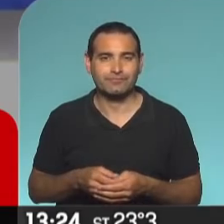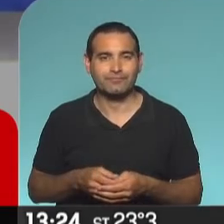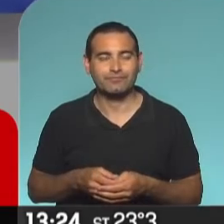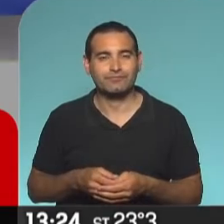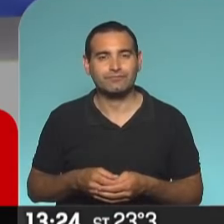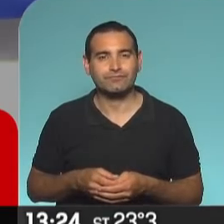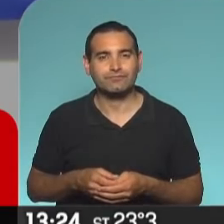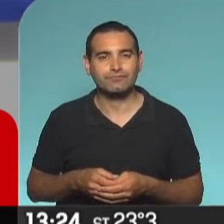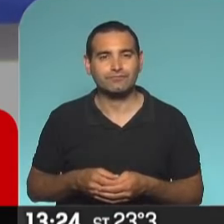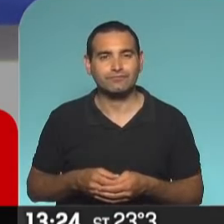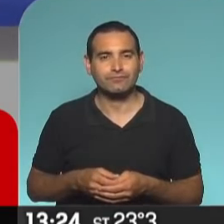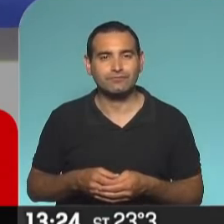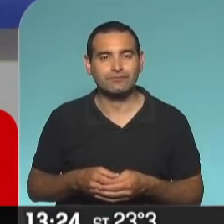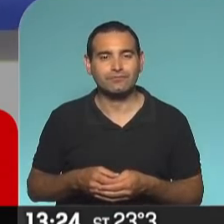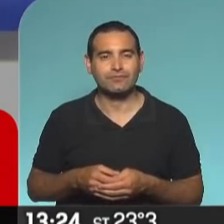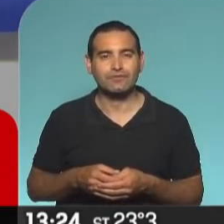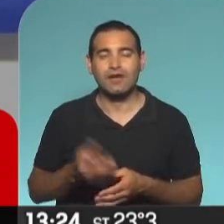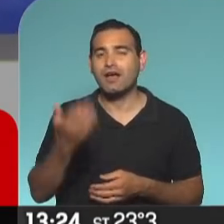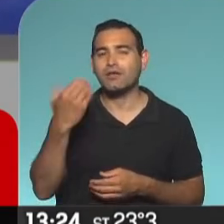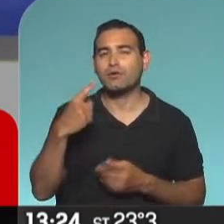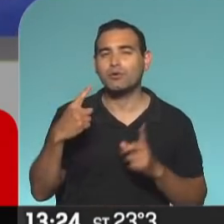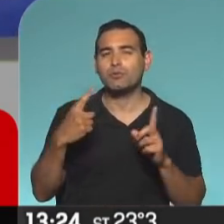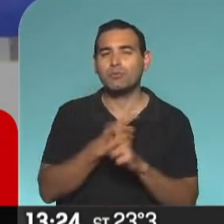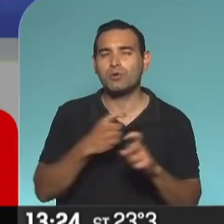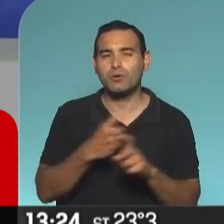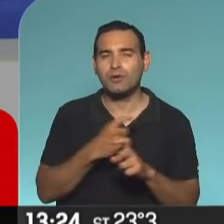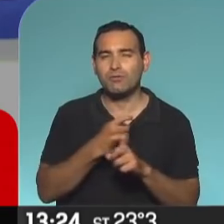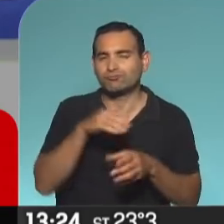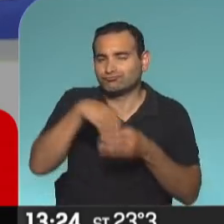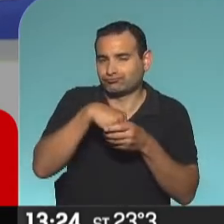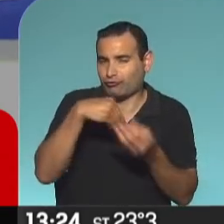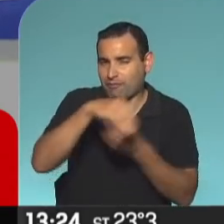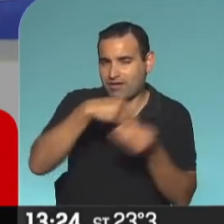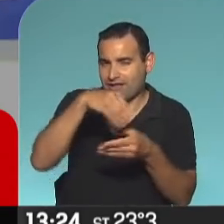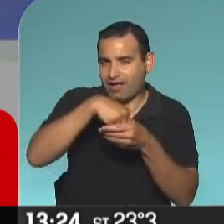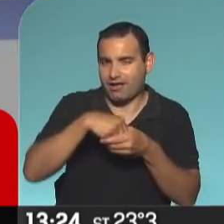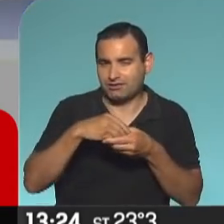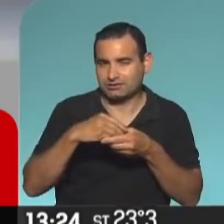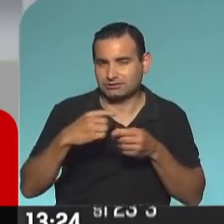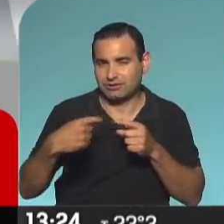últimamente el problema que había era casi te diría interno,